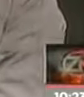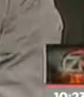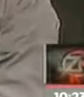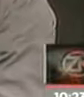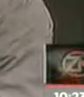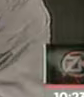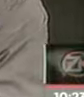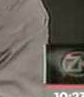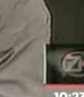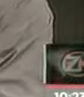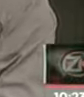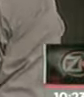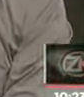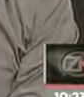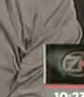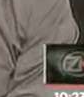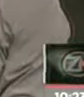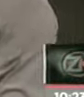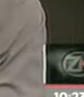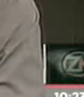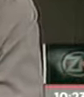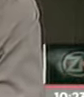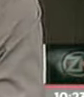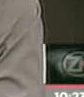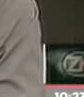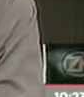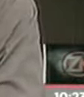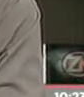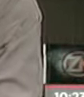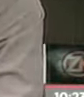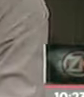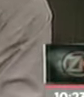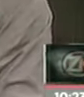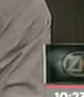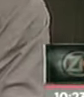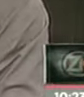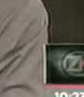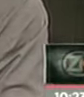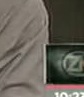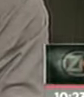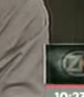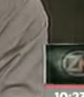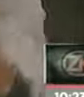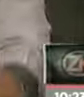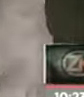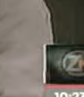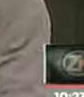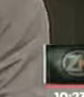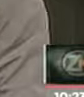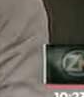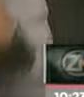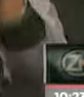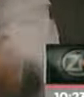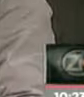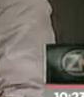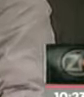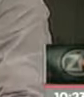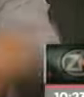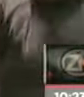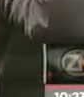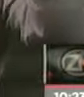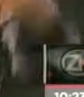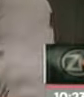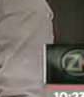que bancos en Portugal, para que bancos en Inglaterra, para que bancos en Estados Unidos se queden con la plata del